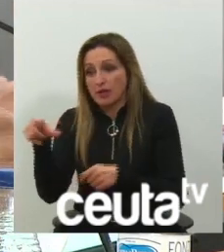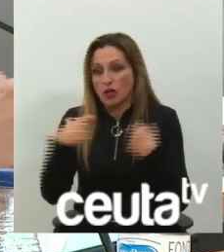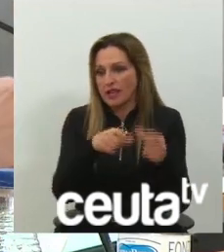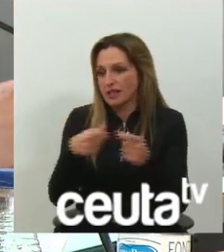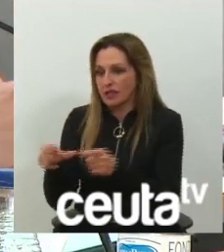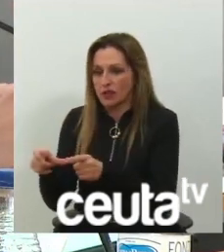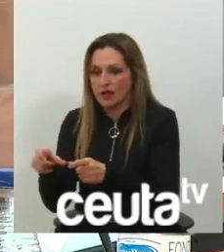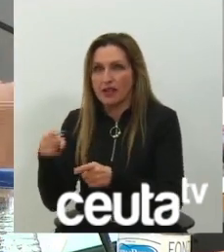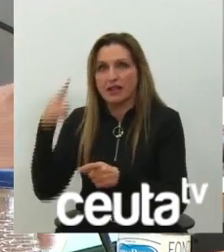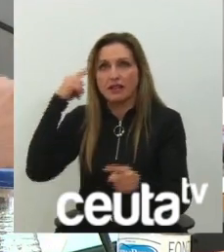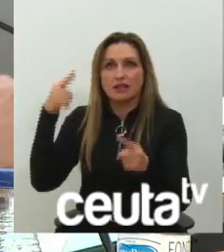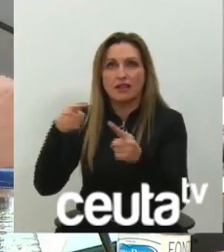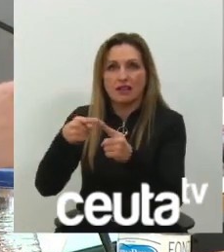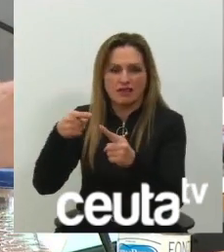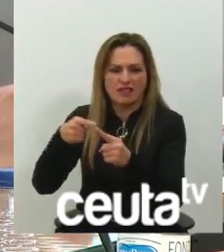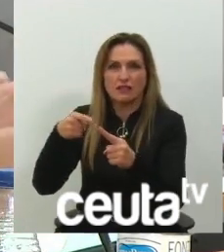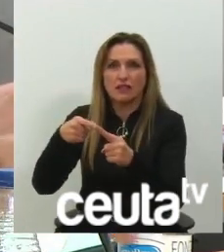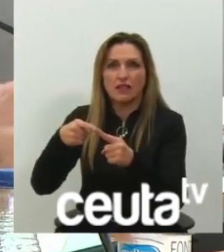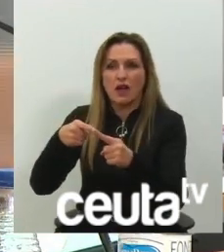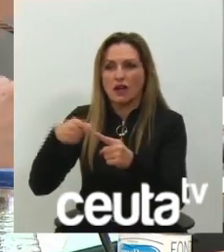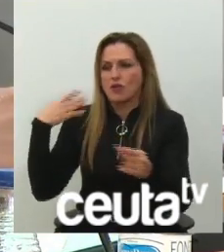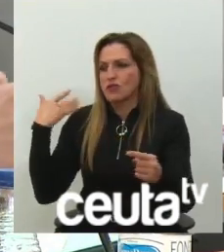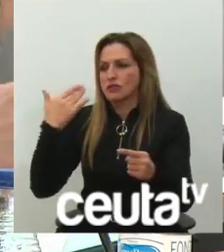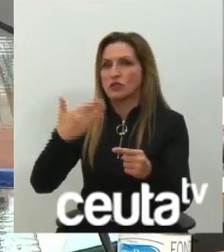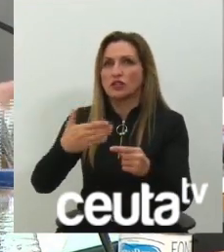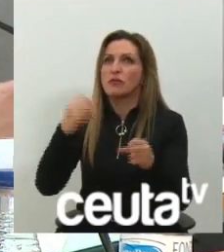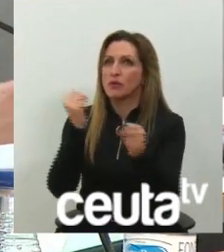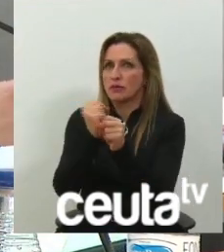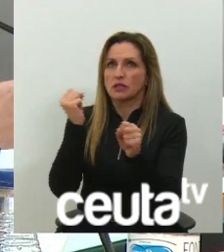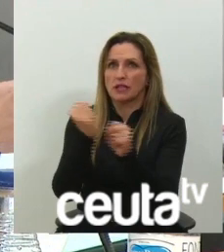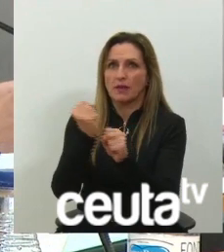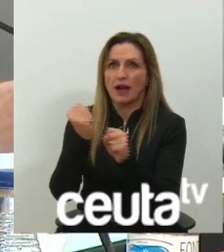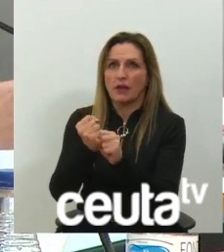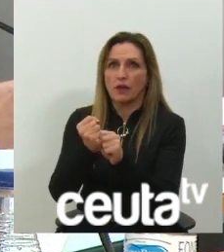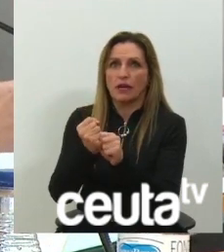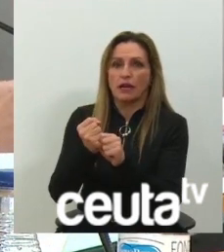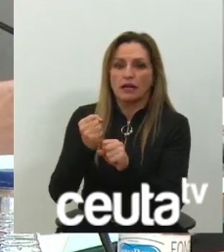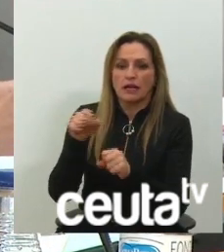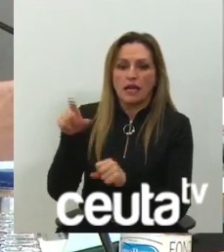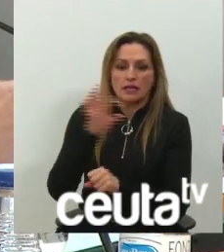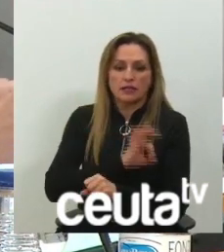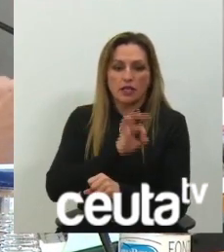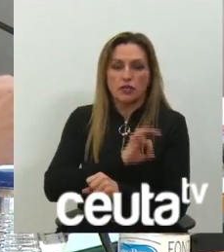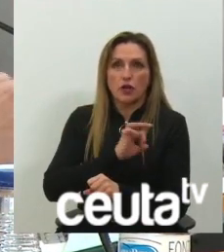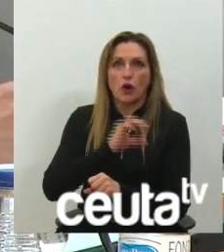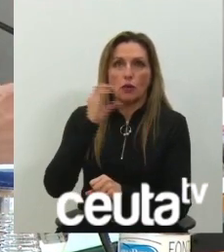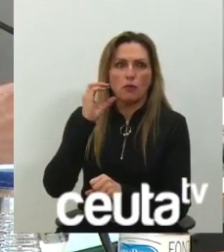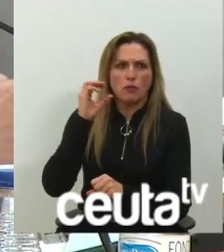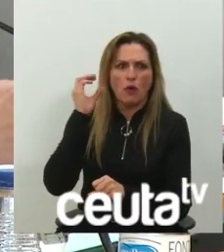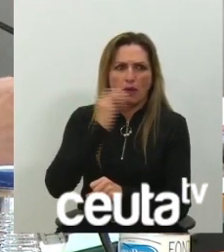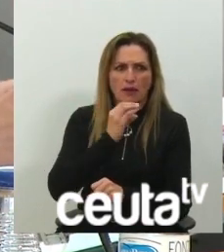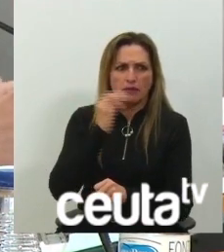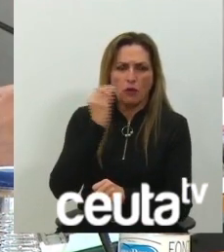en esa vía hemos hemos trabajado durante todo este tiempo el señor mohamed criticaba mucho hace un momento la cuestión del